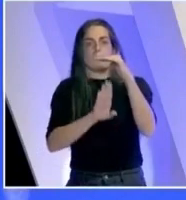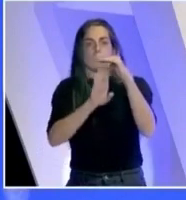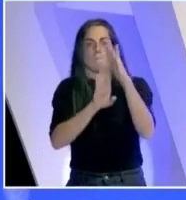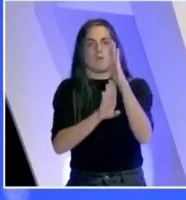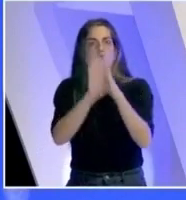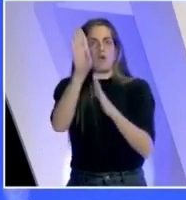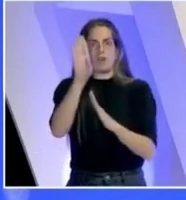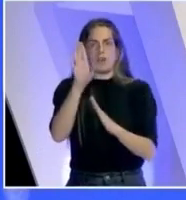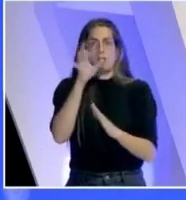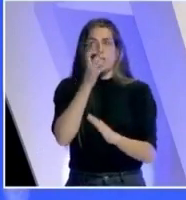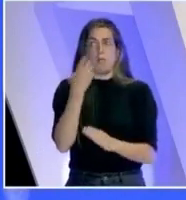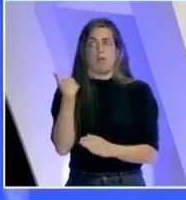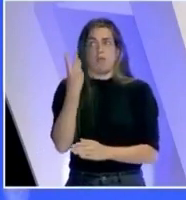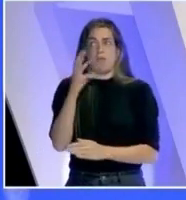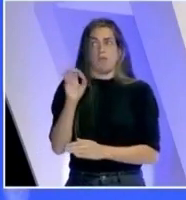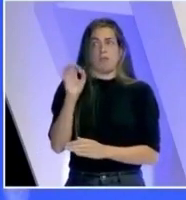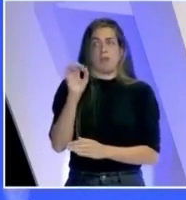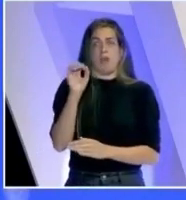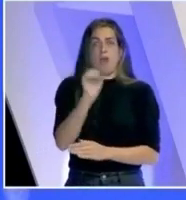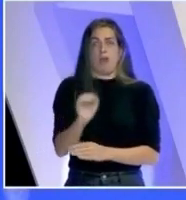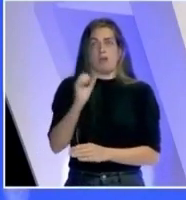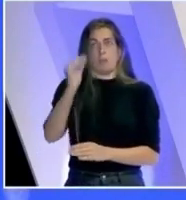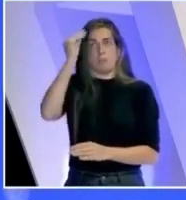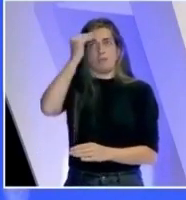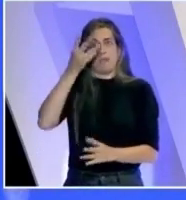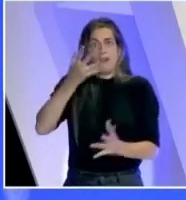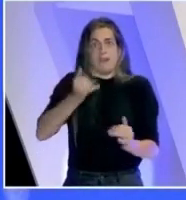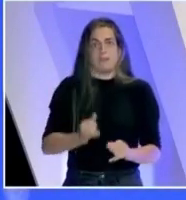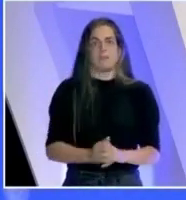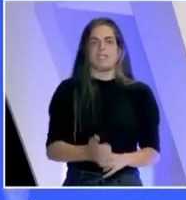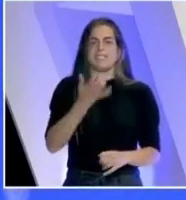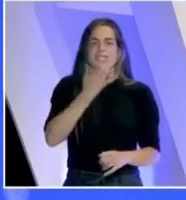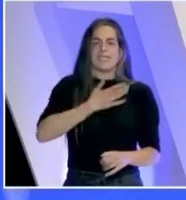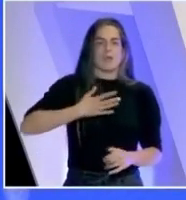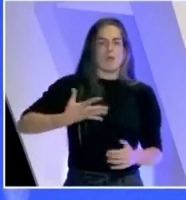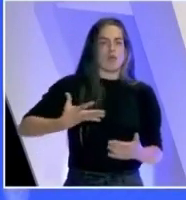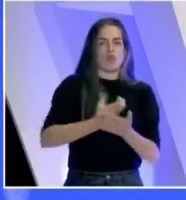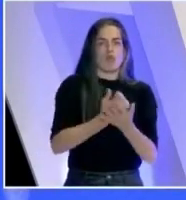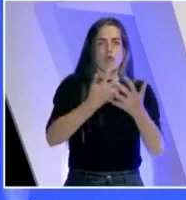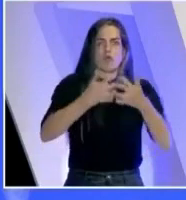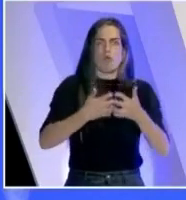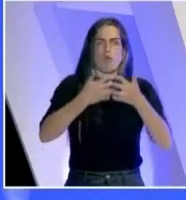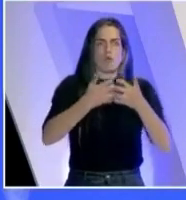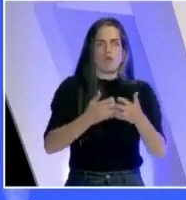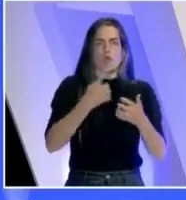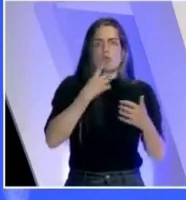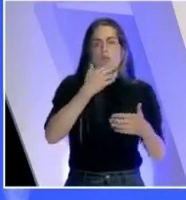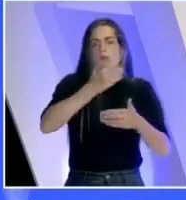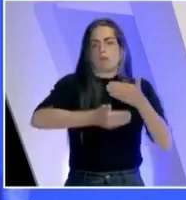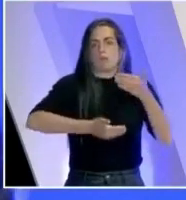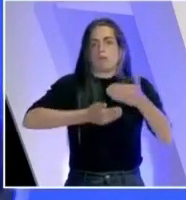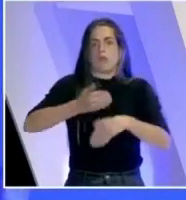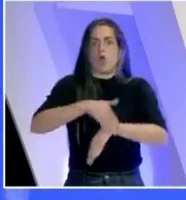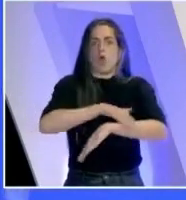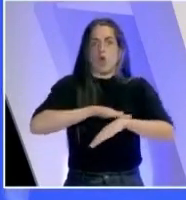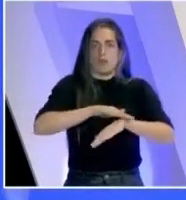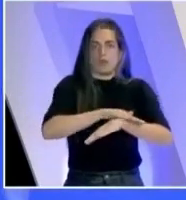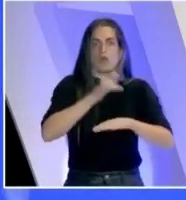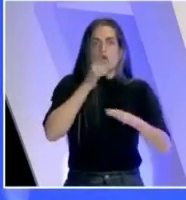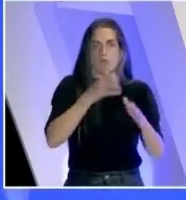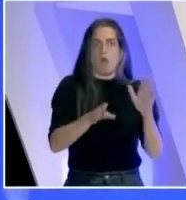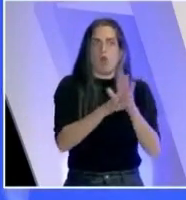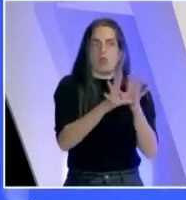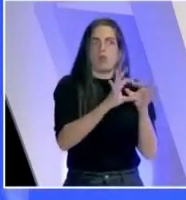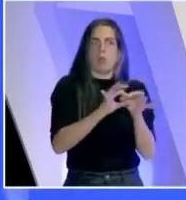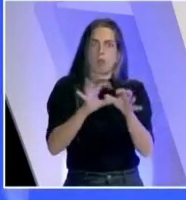visibles hace 30 años. Y si queremos que funcione, que sobreviva, al paso de las legislaturas, yo creo que es